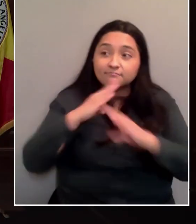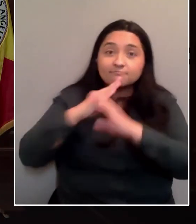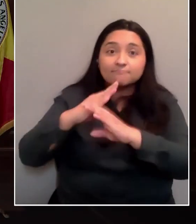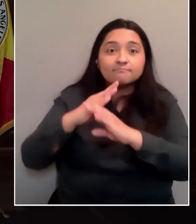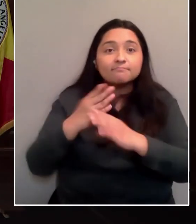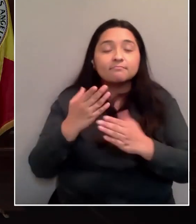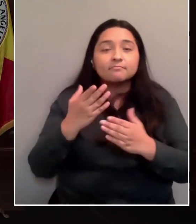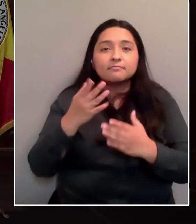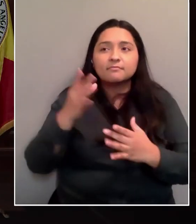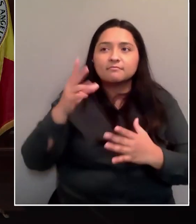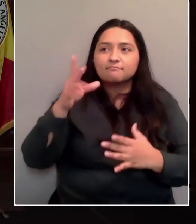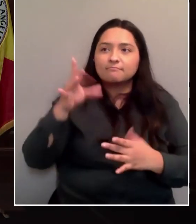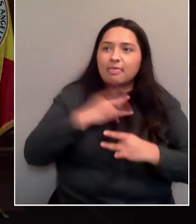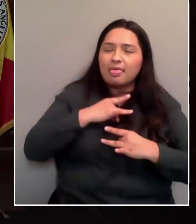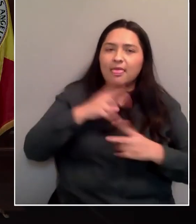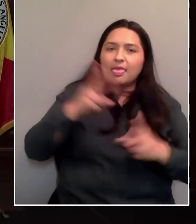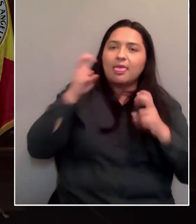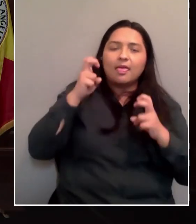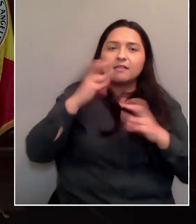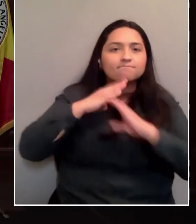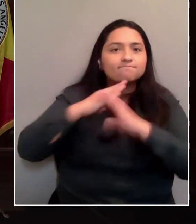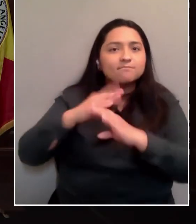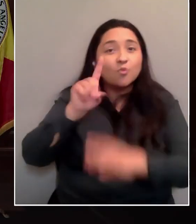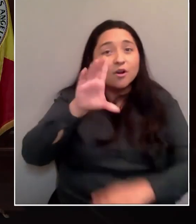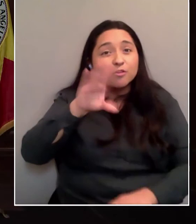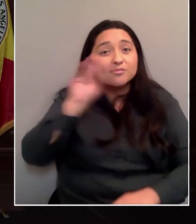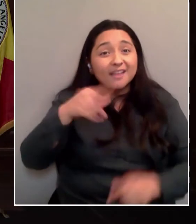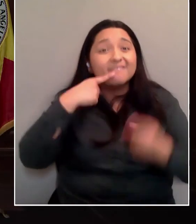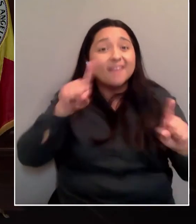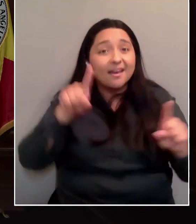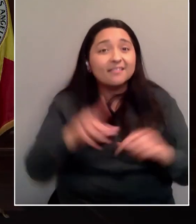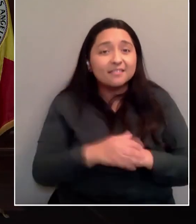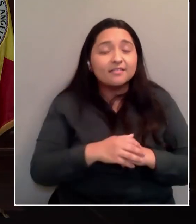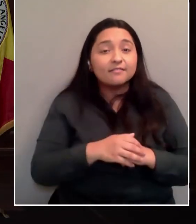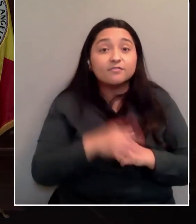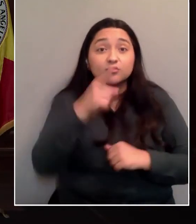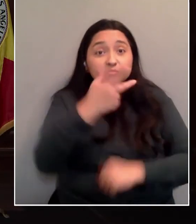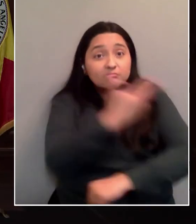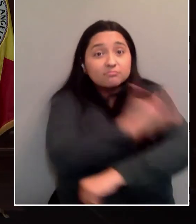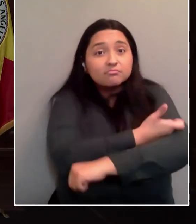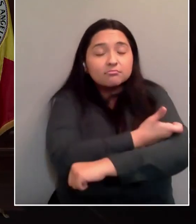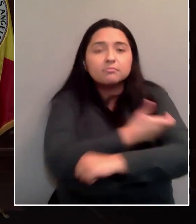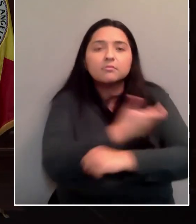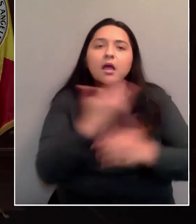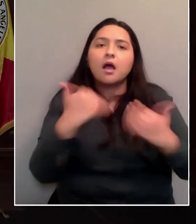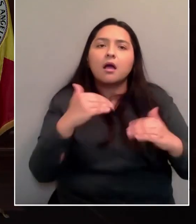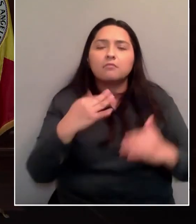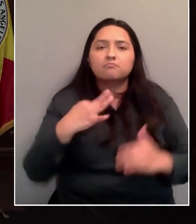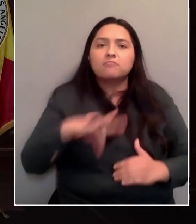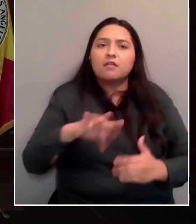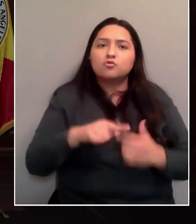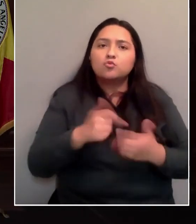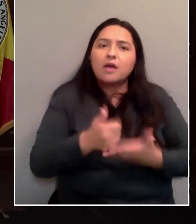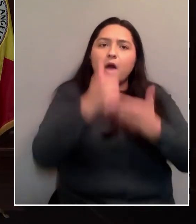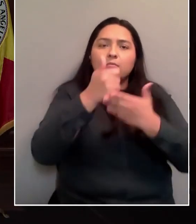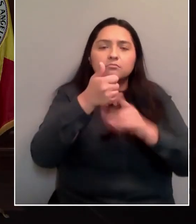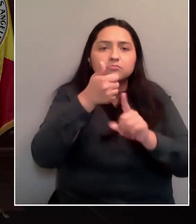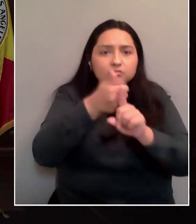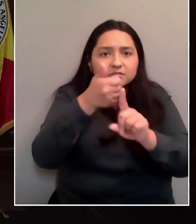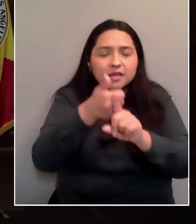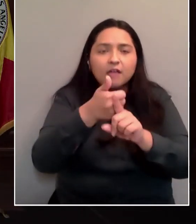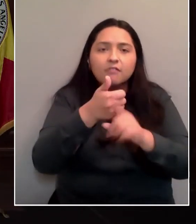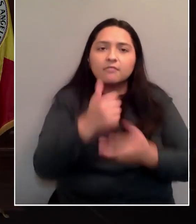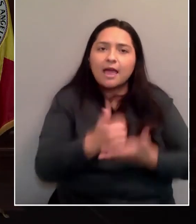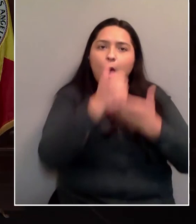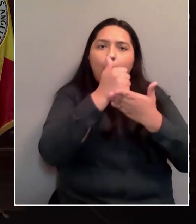grave. La vacuna le ayudará a usted y a su familia y a su comunidad a estar seguros